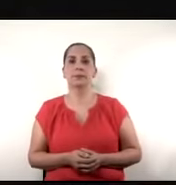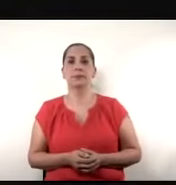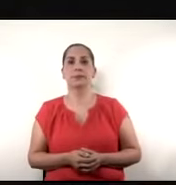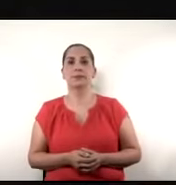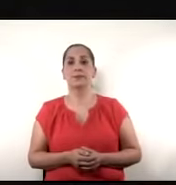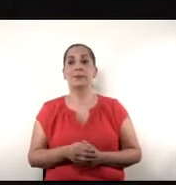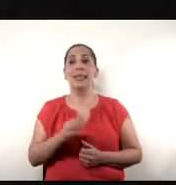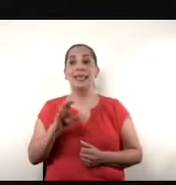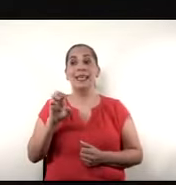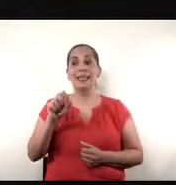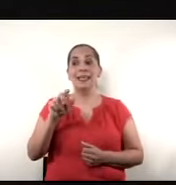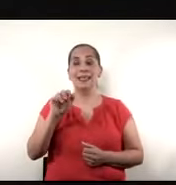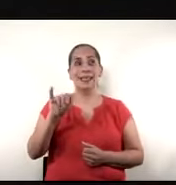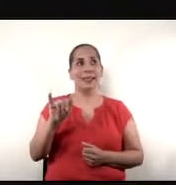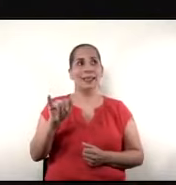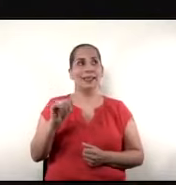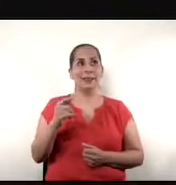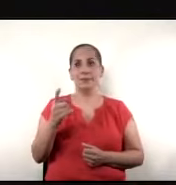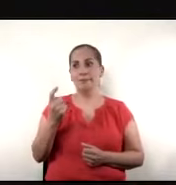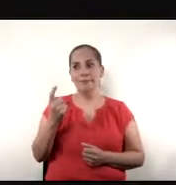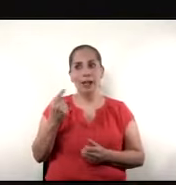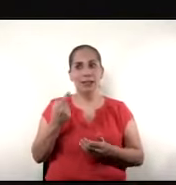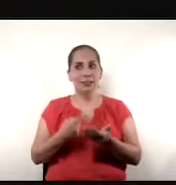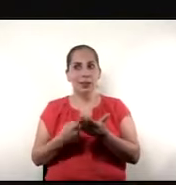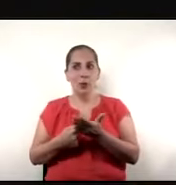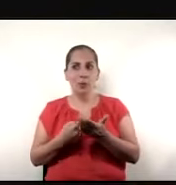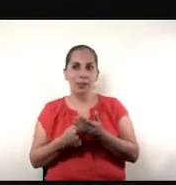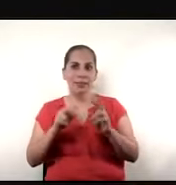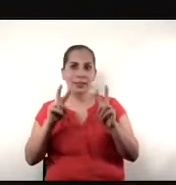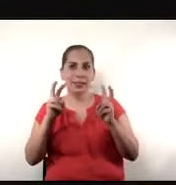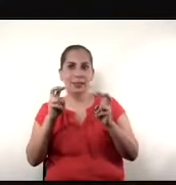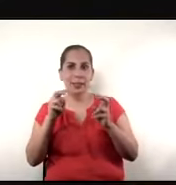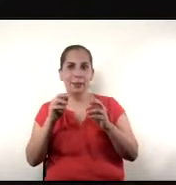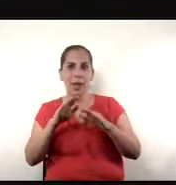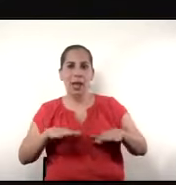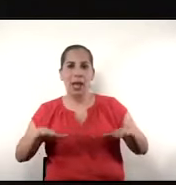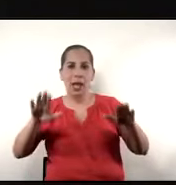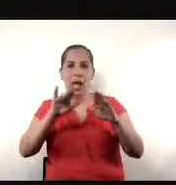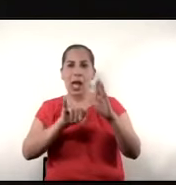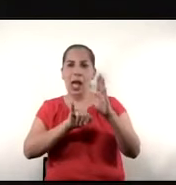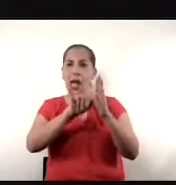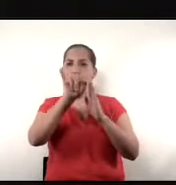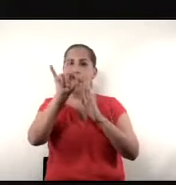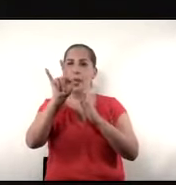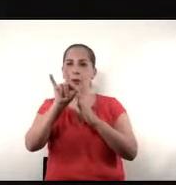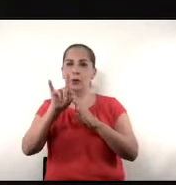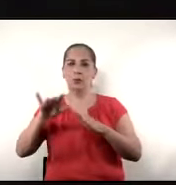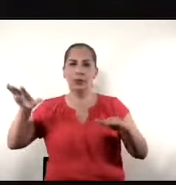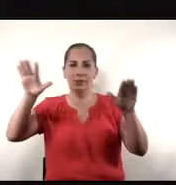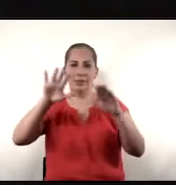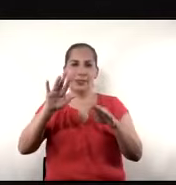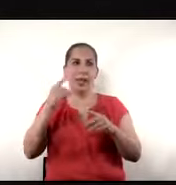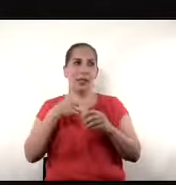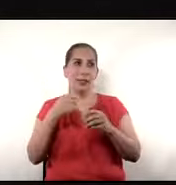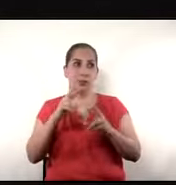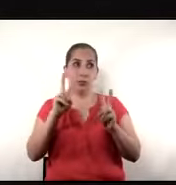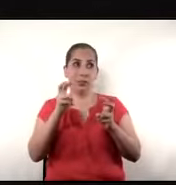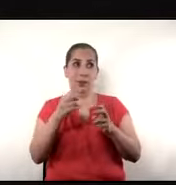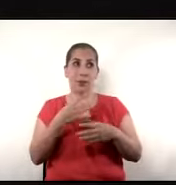Don Eli, no hemos conversado sobre el tema aeroespacial. Me parece que es un tema muy interesante para establecer o desarrollar